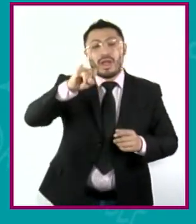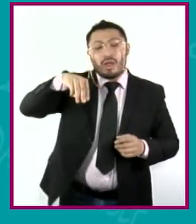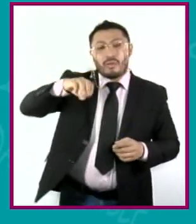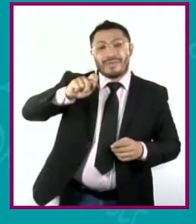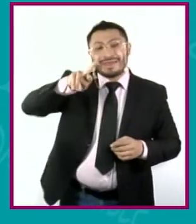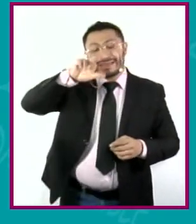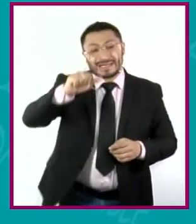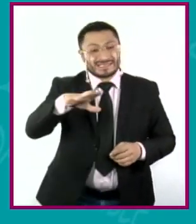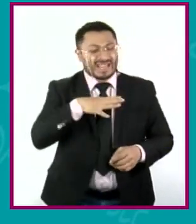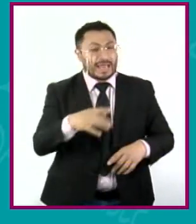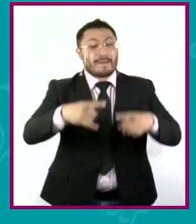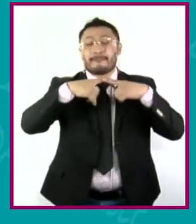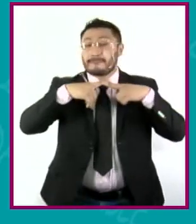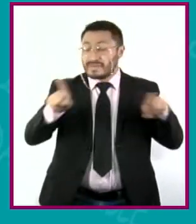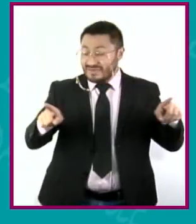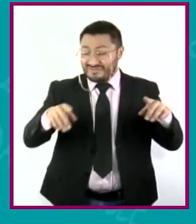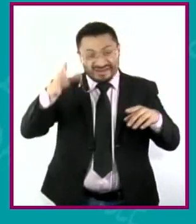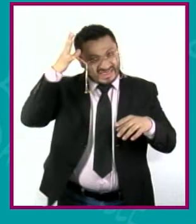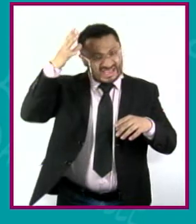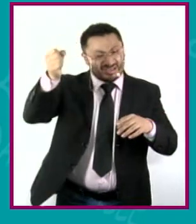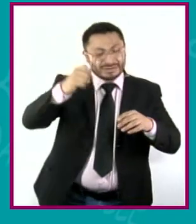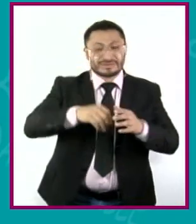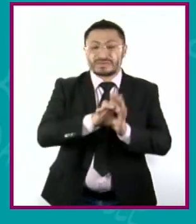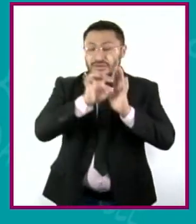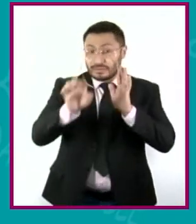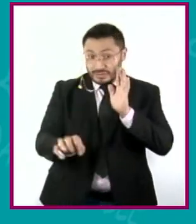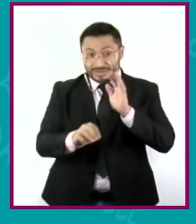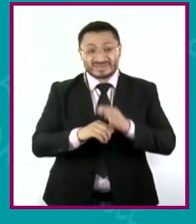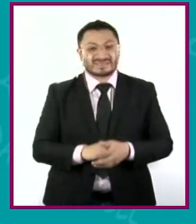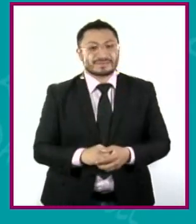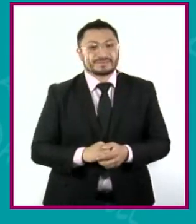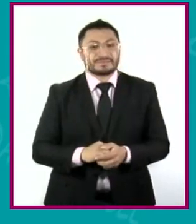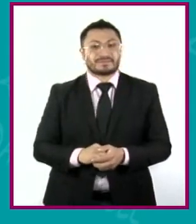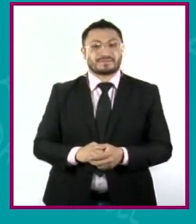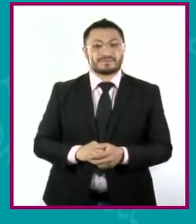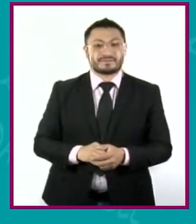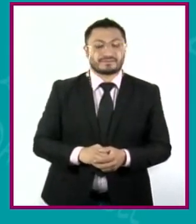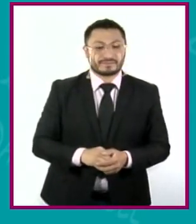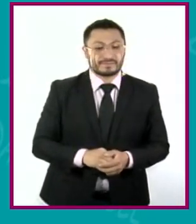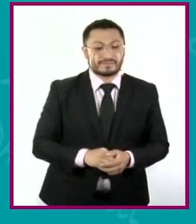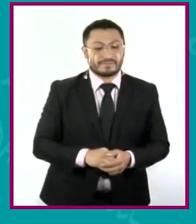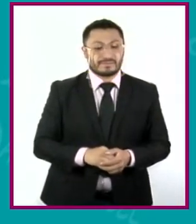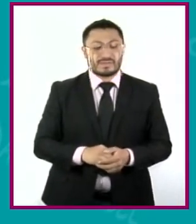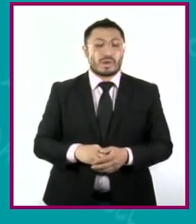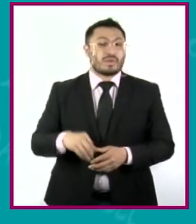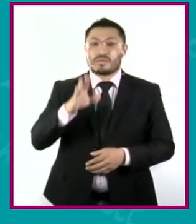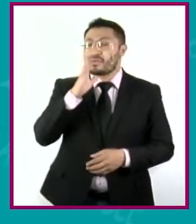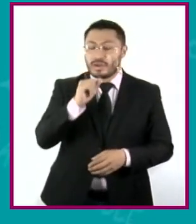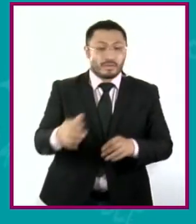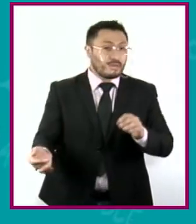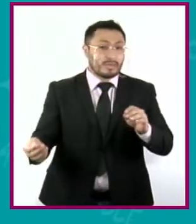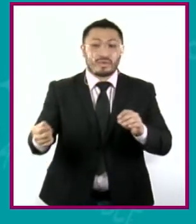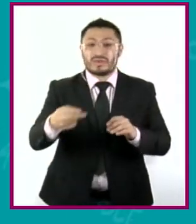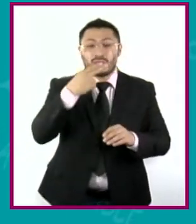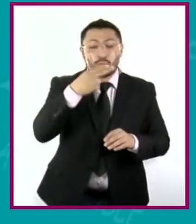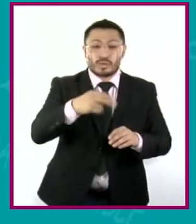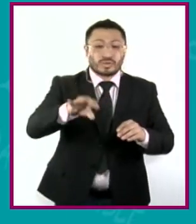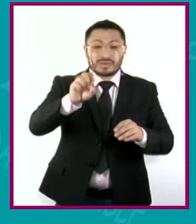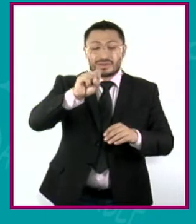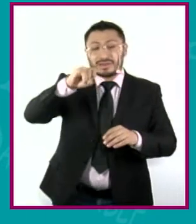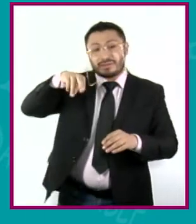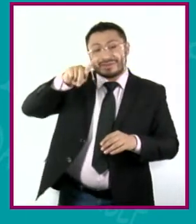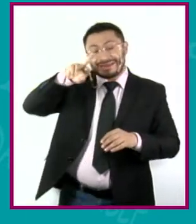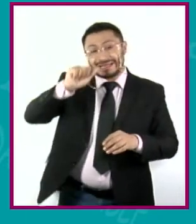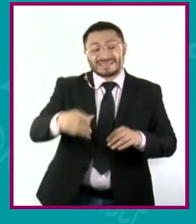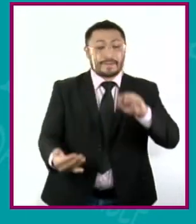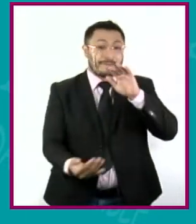objeto en sí con el que comenzamos. Por ejemplo, no podemos tocar ni sostener el conjunto de simetrías de una mesa, a